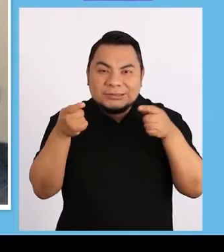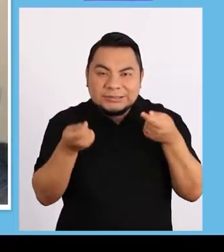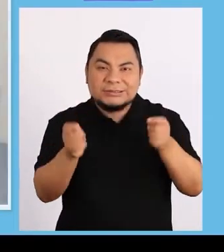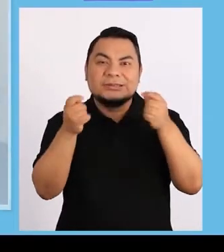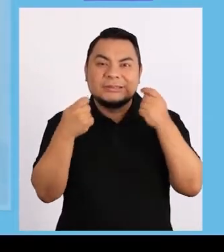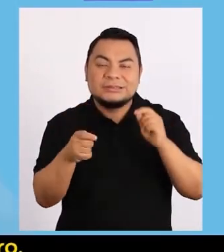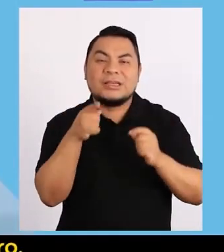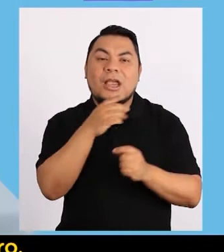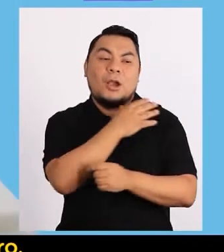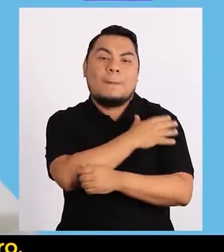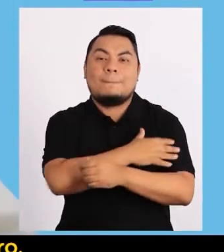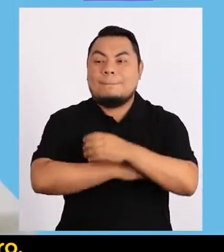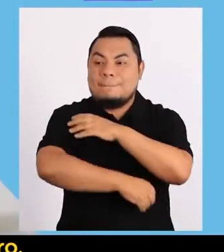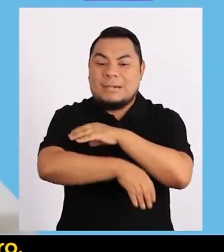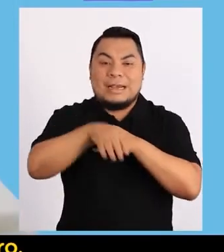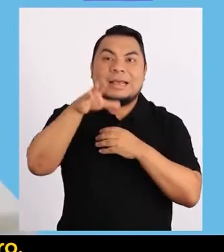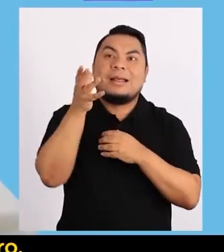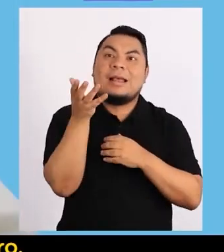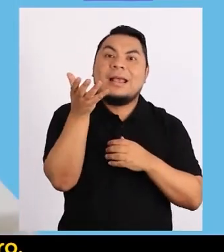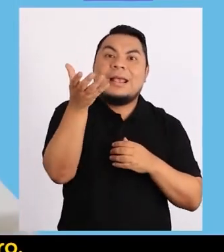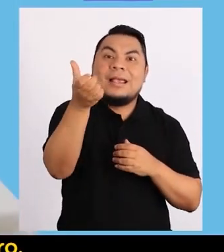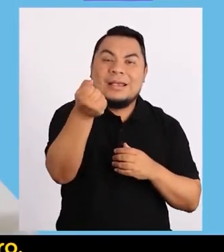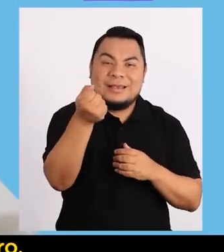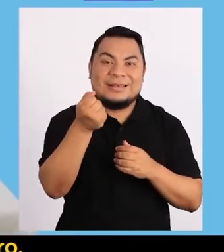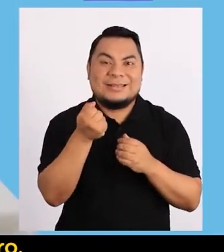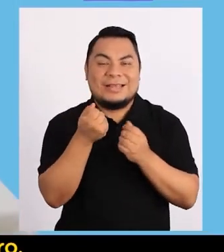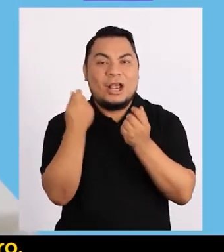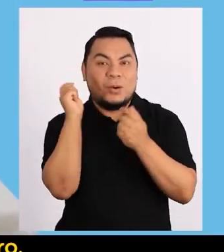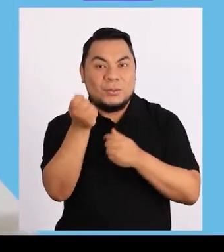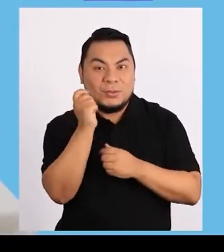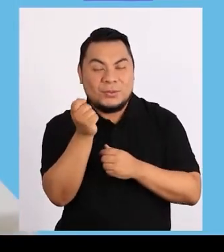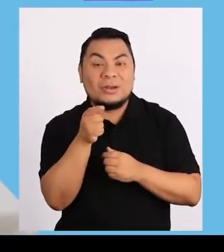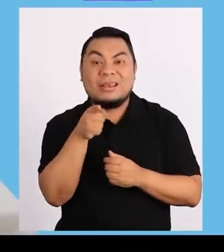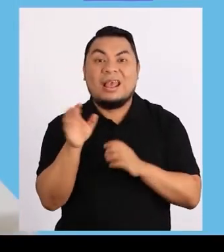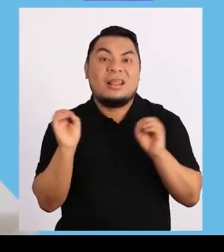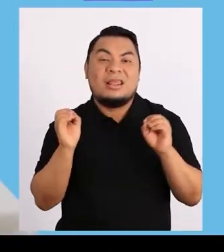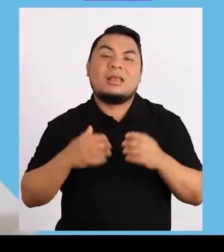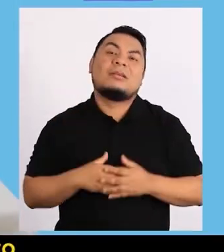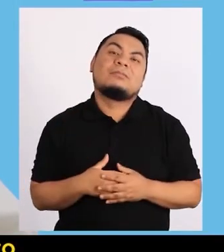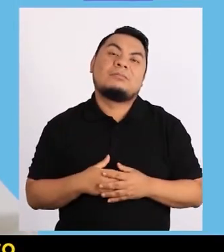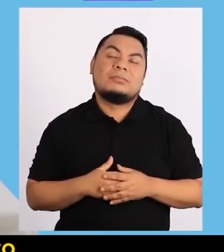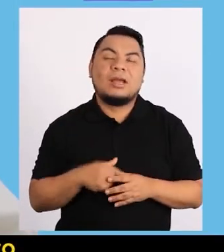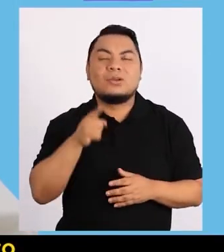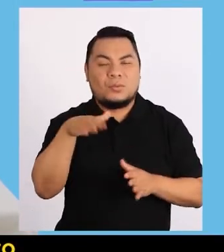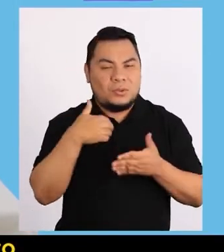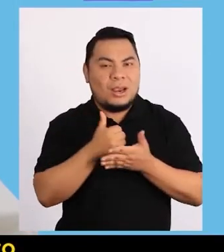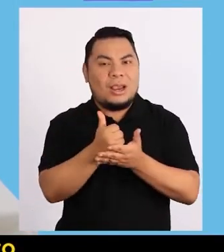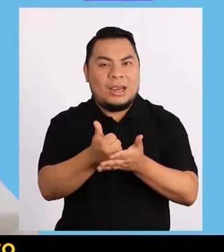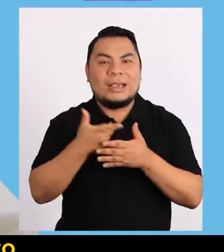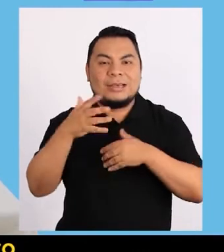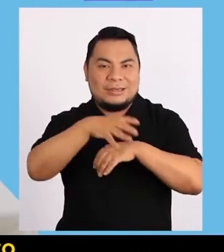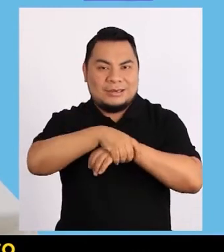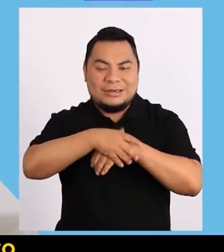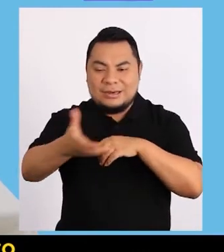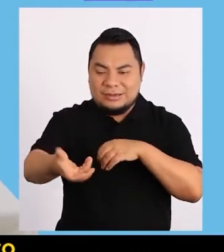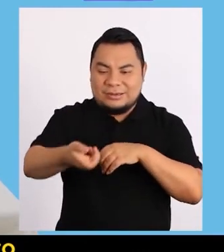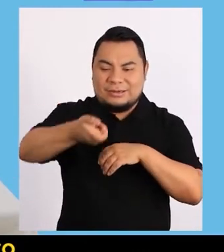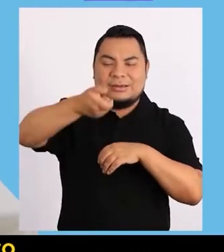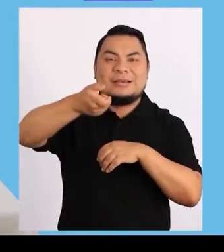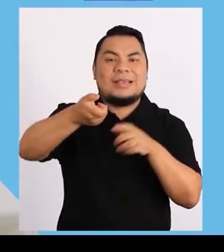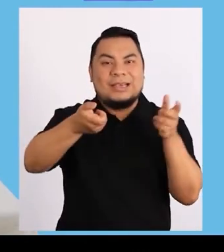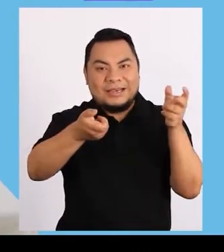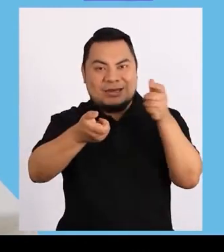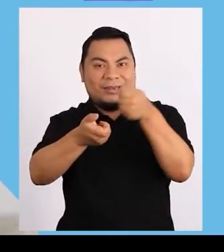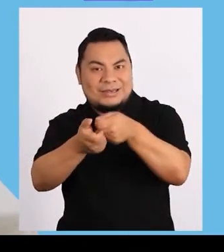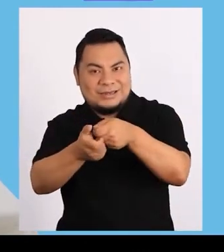que intente estirar el brazo y alcanzar el sonajero. Si no lo hace, pueden ayudarle a estirar su